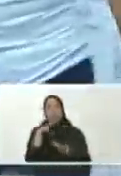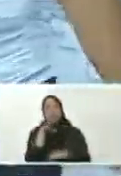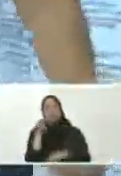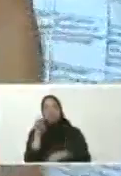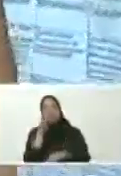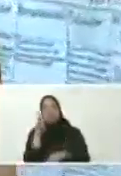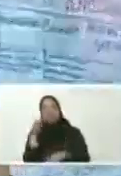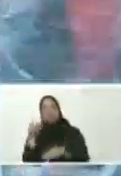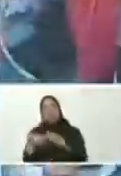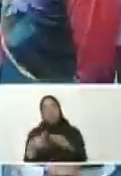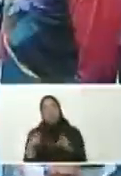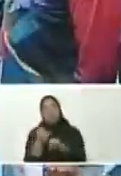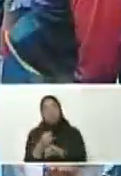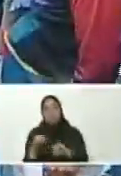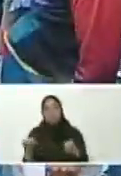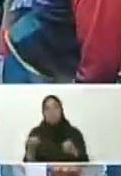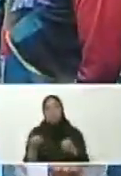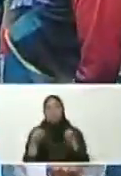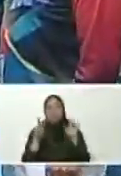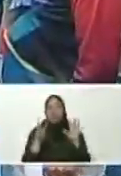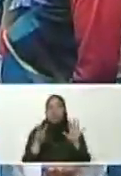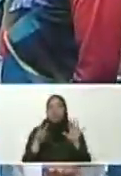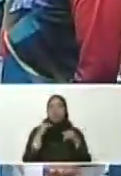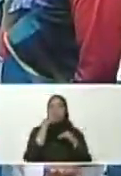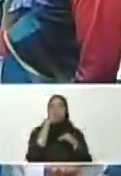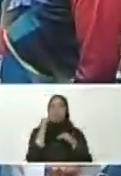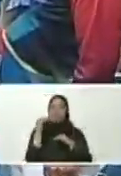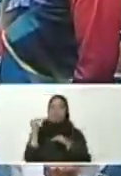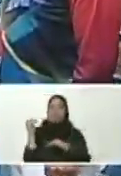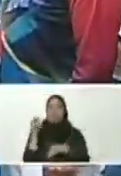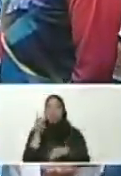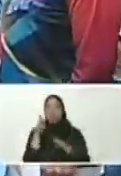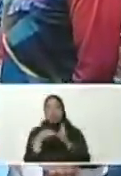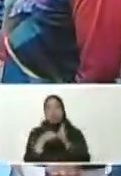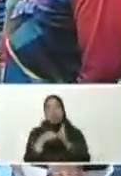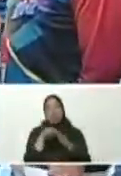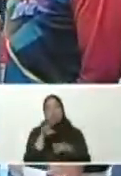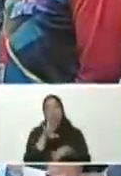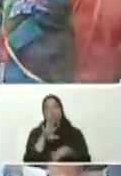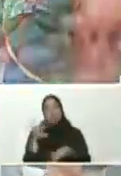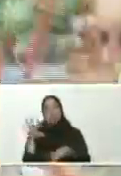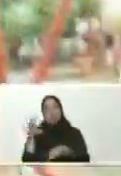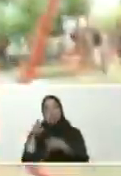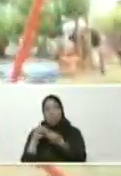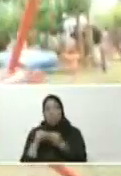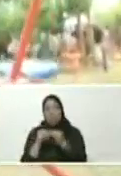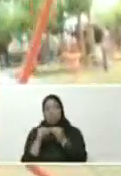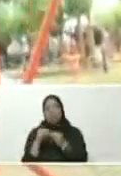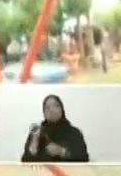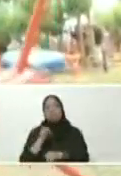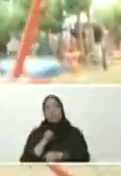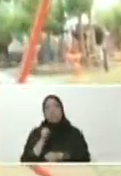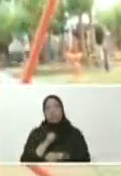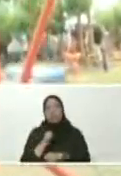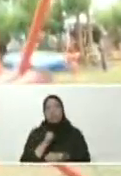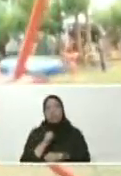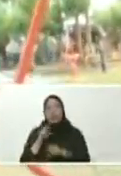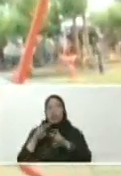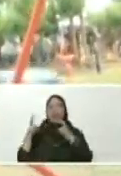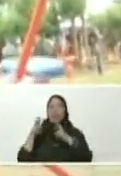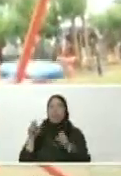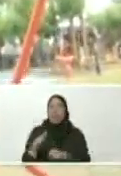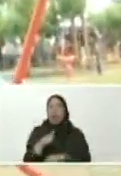2.424 lámparas automatizadas, 8 pozos rehabilitados, 2.500... 8 pozos rehabilitados. Sí, señor. Muy importante para el tema del